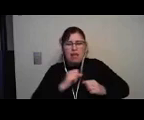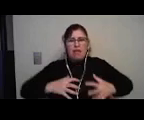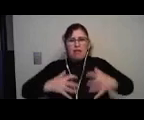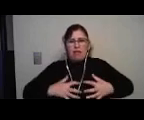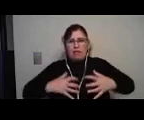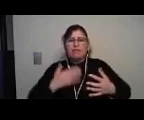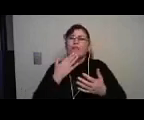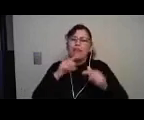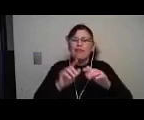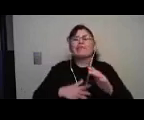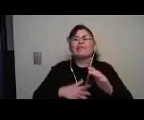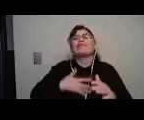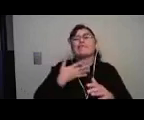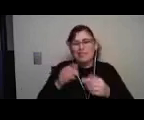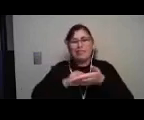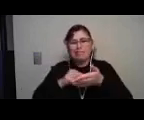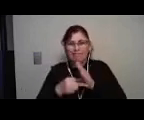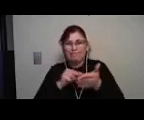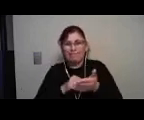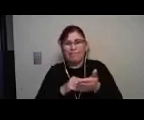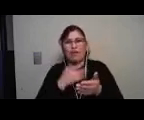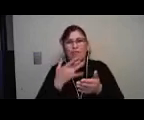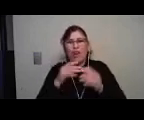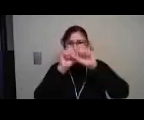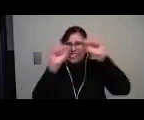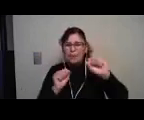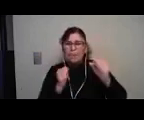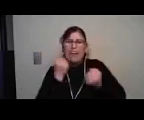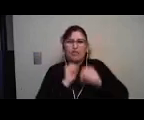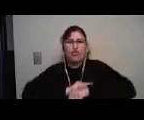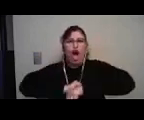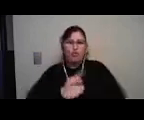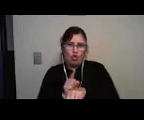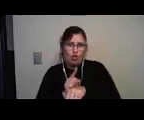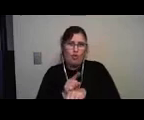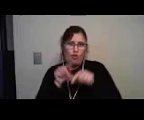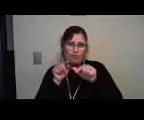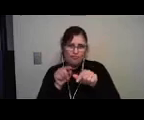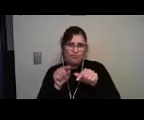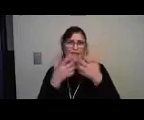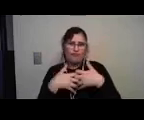el sistema nervioso autónomo en su funcionalidad.